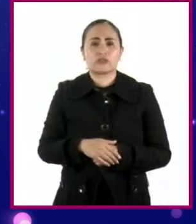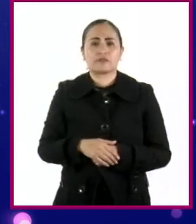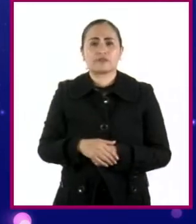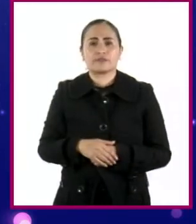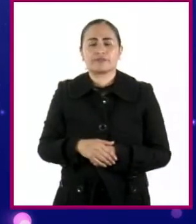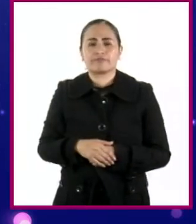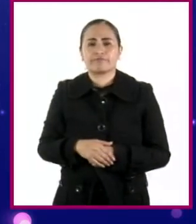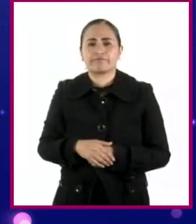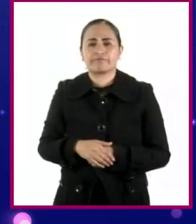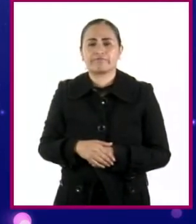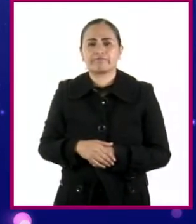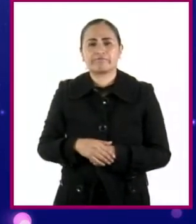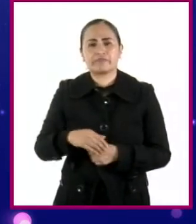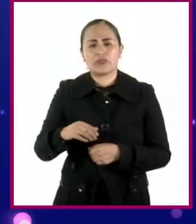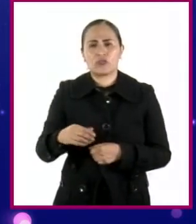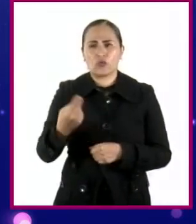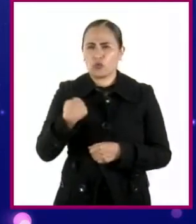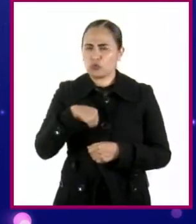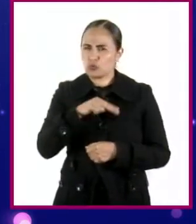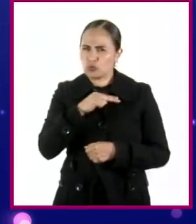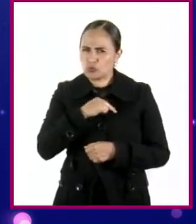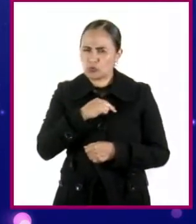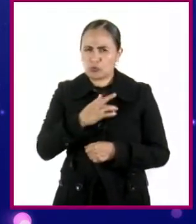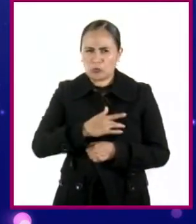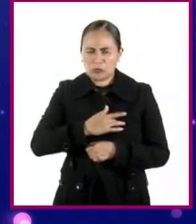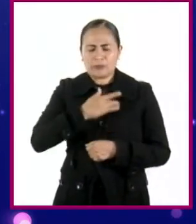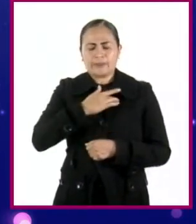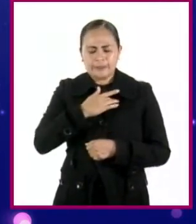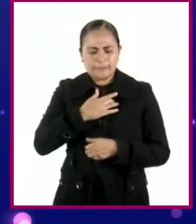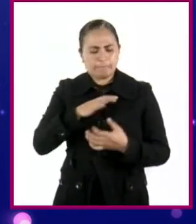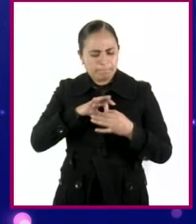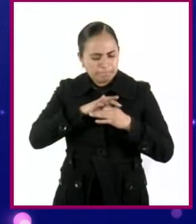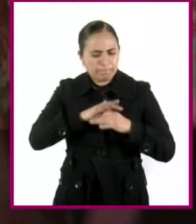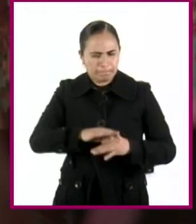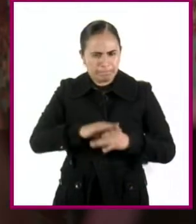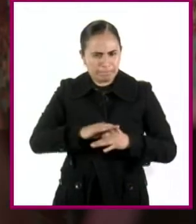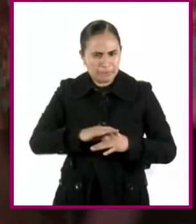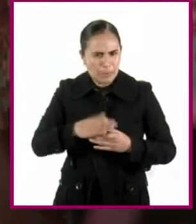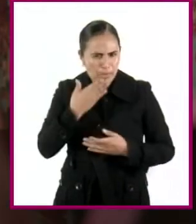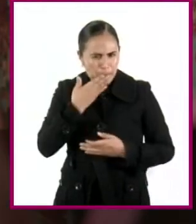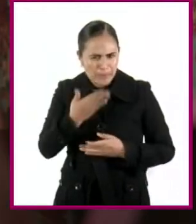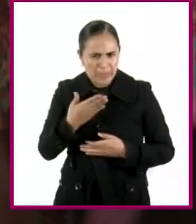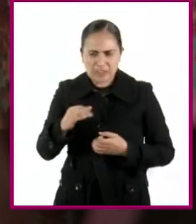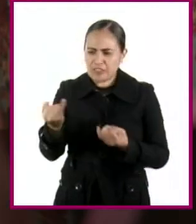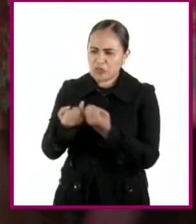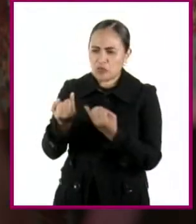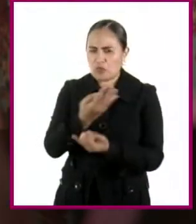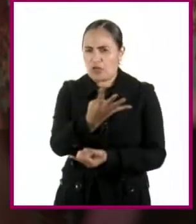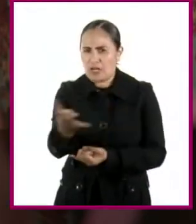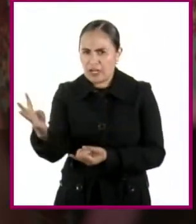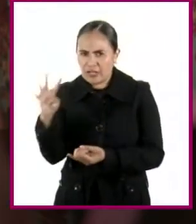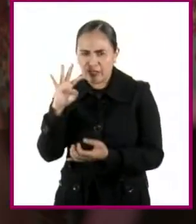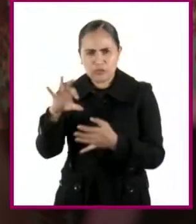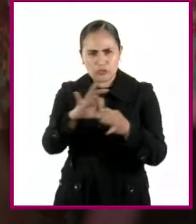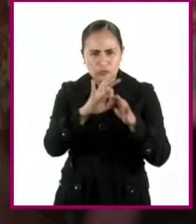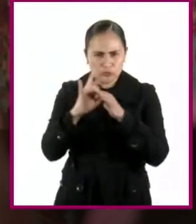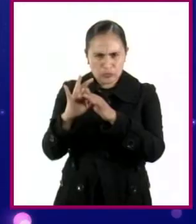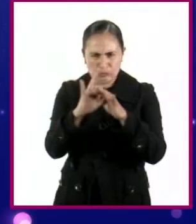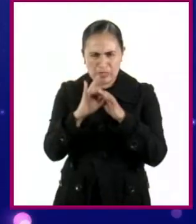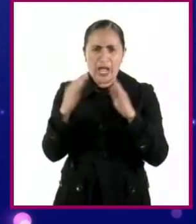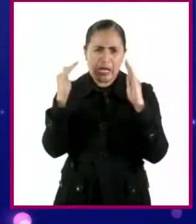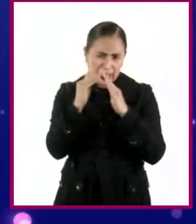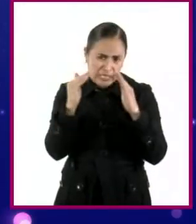relación más amable con nosotros mismos y por ende con los demás. ¿Se puede aplicar en casa y de manera